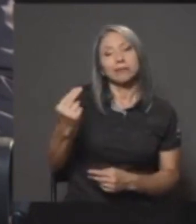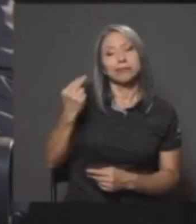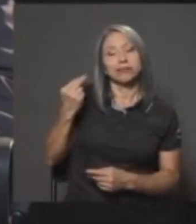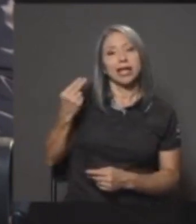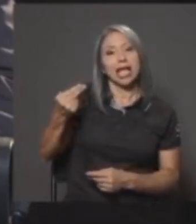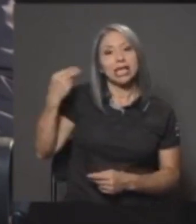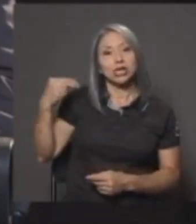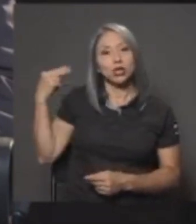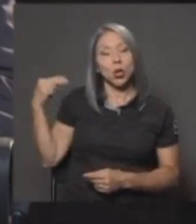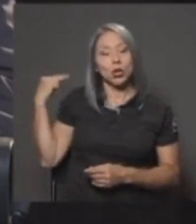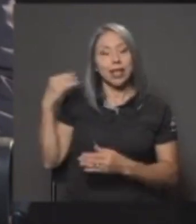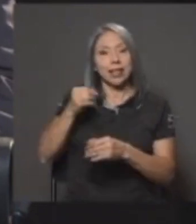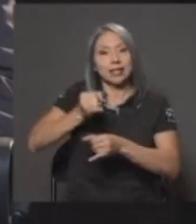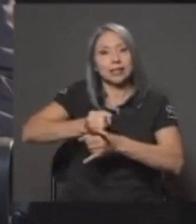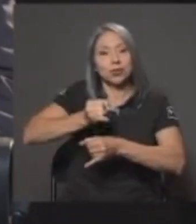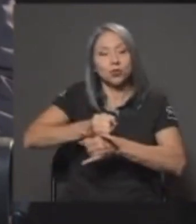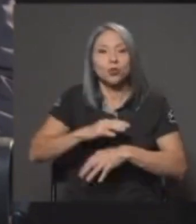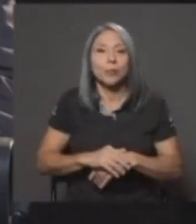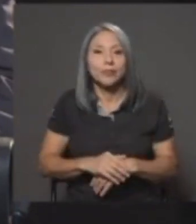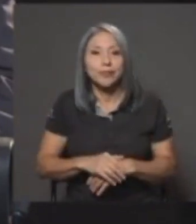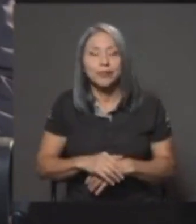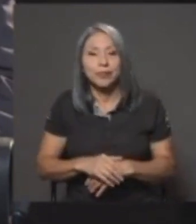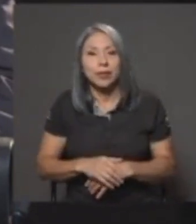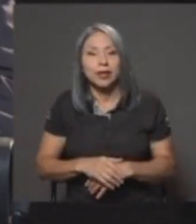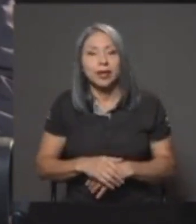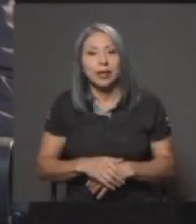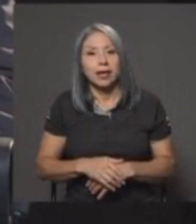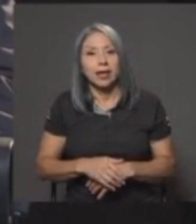el instituto. De hecho,